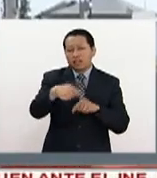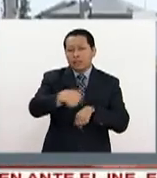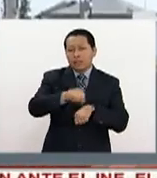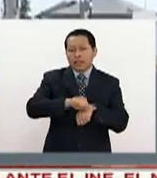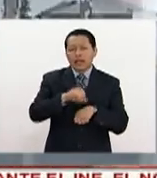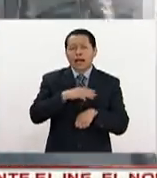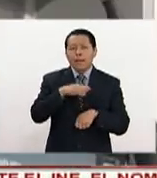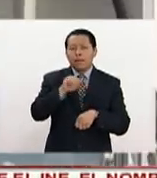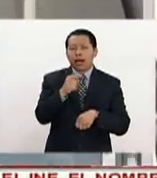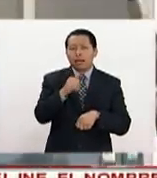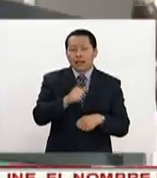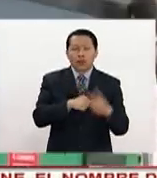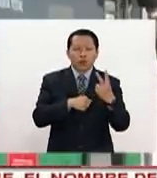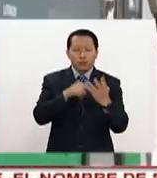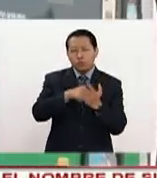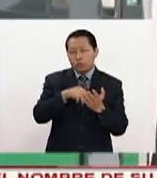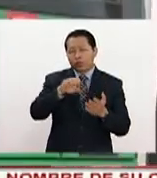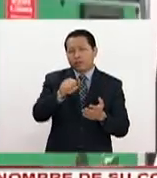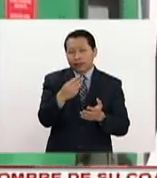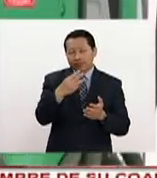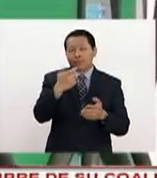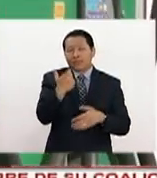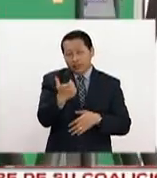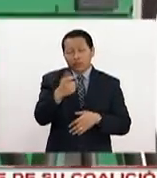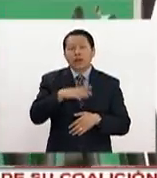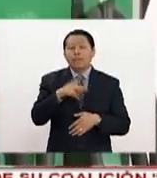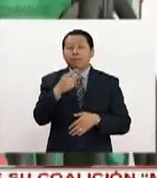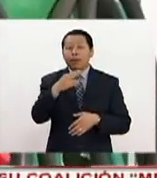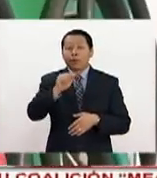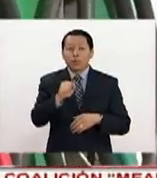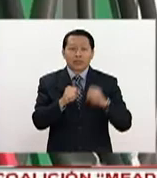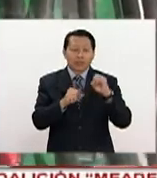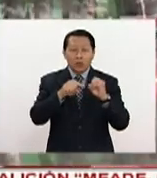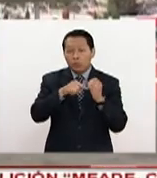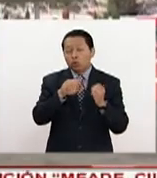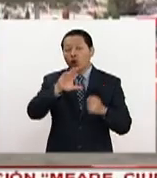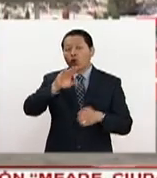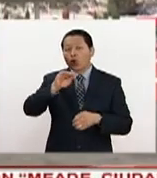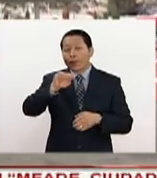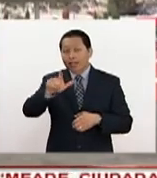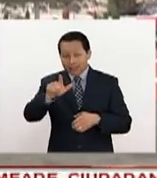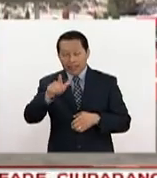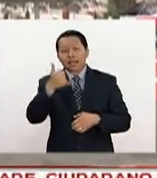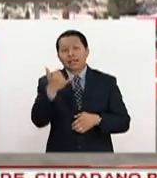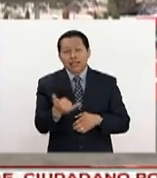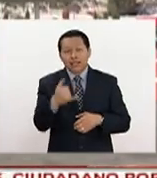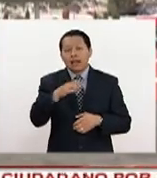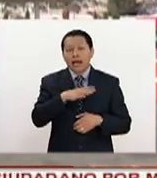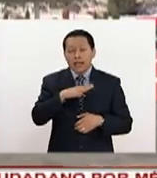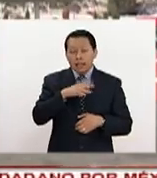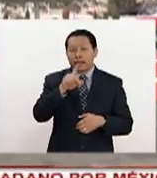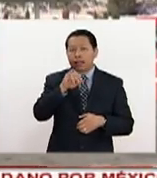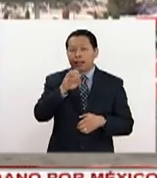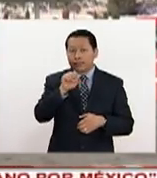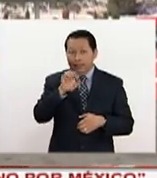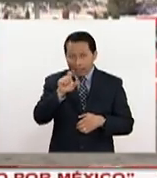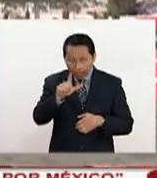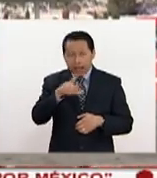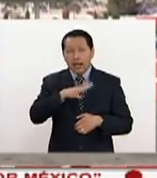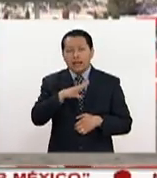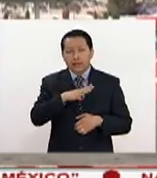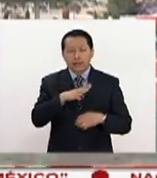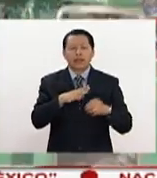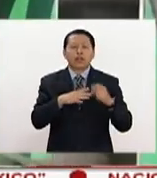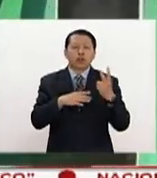de 2.33 pesos por litro, para la premium de 0.97, mientras que del diésel se fija